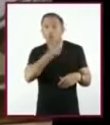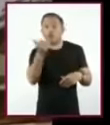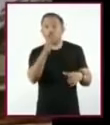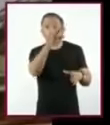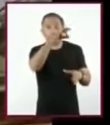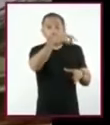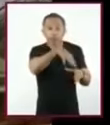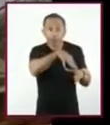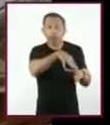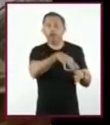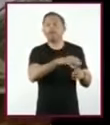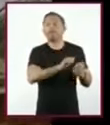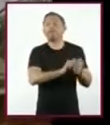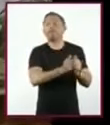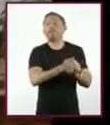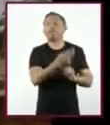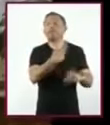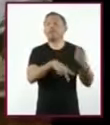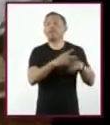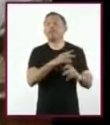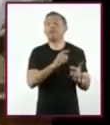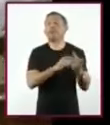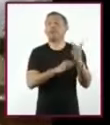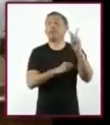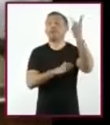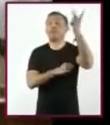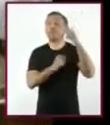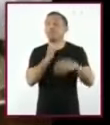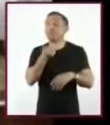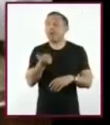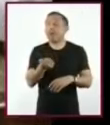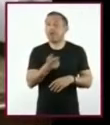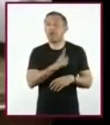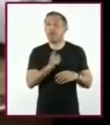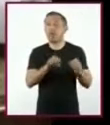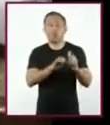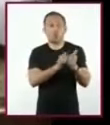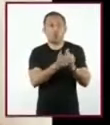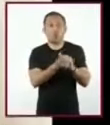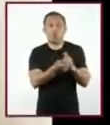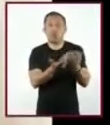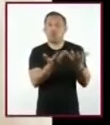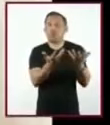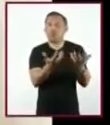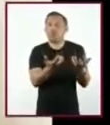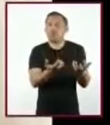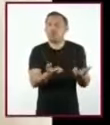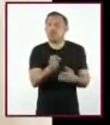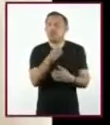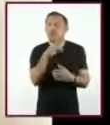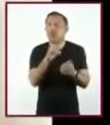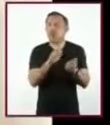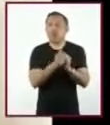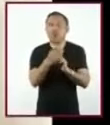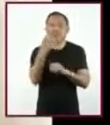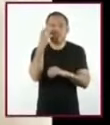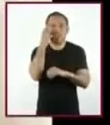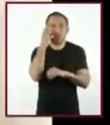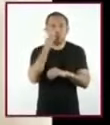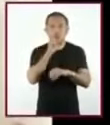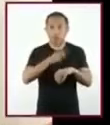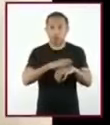para que se renueve el suelo. Entonces el suelo se va secando, se acidifica y después ya no crecen los árboles. Entiendo. Y se